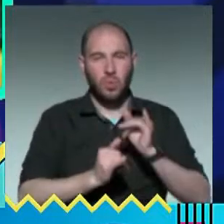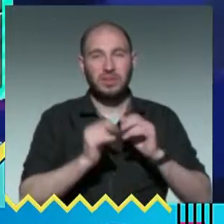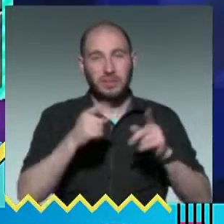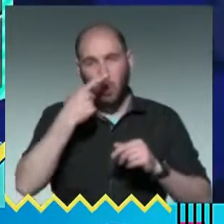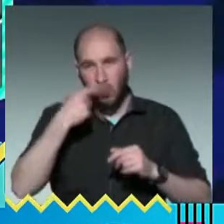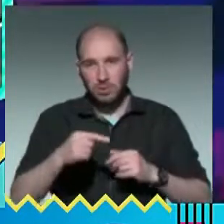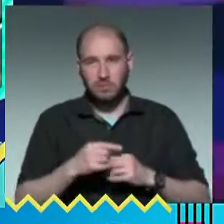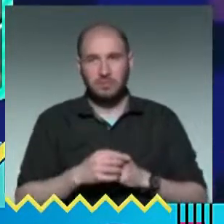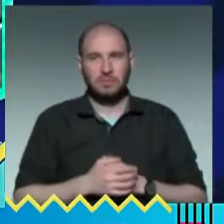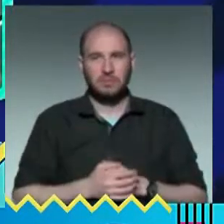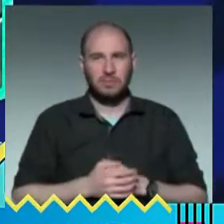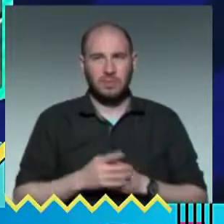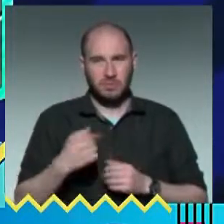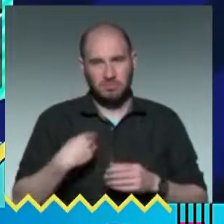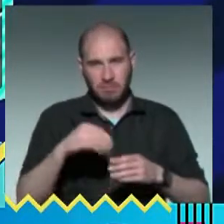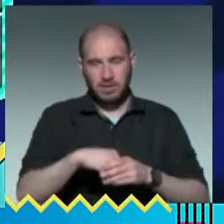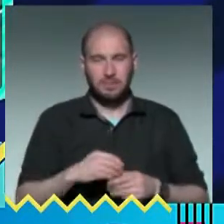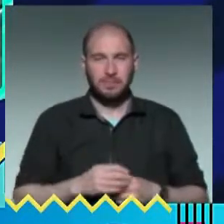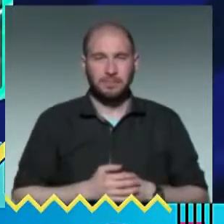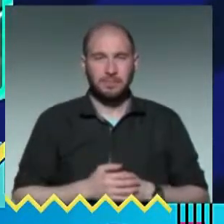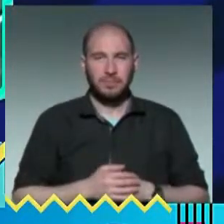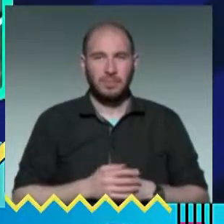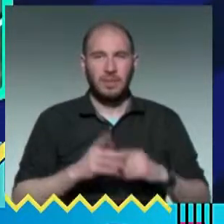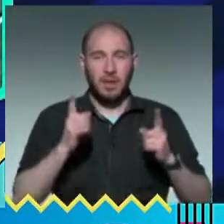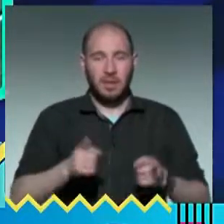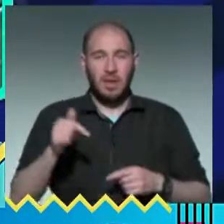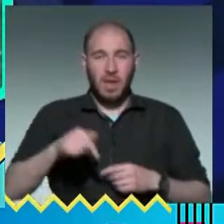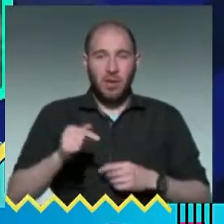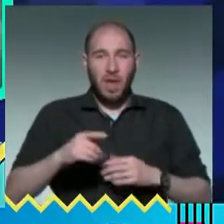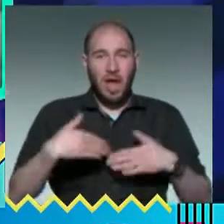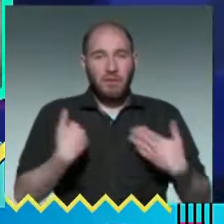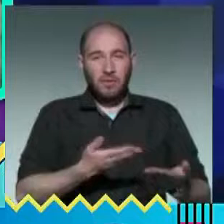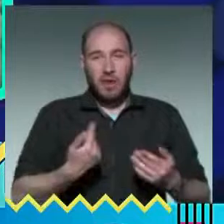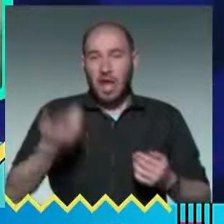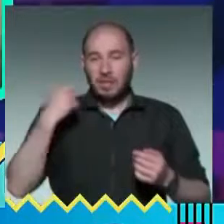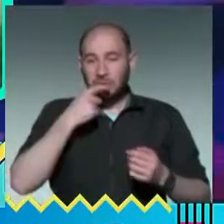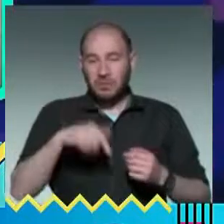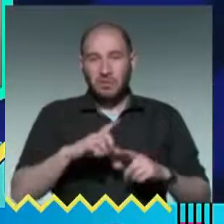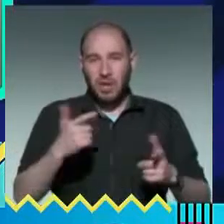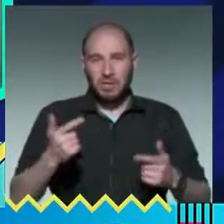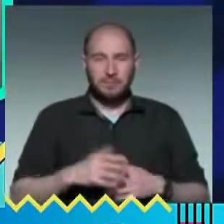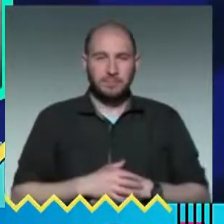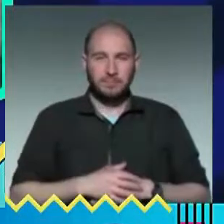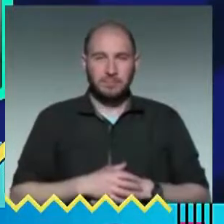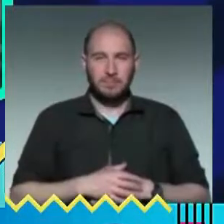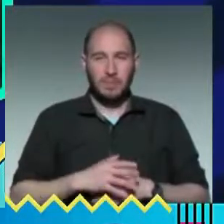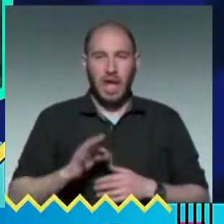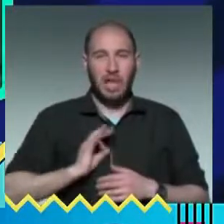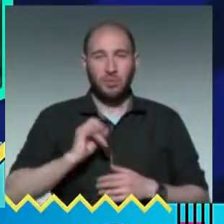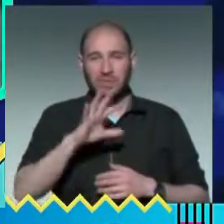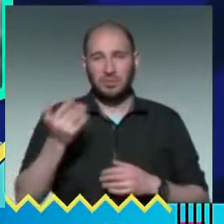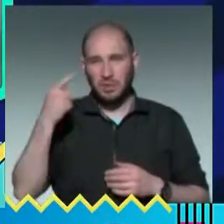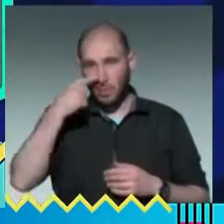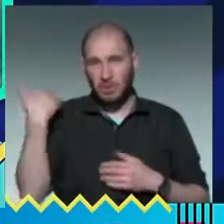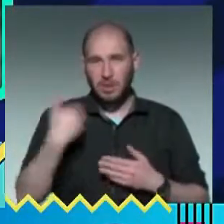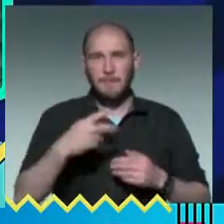último, y te digo, te aporto ahí, por otro lado tenemos hoy la ventaja que no tuvimos en Mendoza en los últimos años, te diría en los últimos 50 años, que